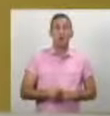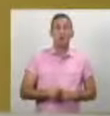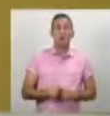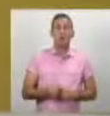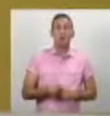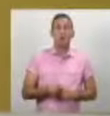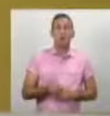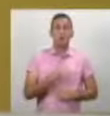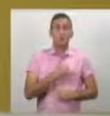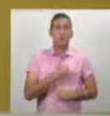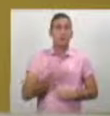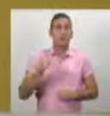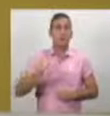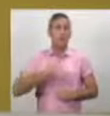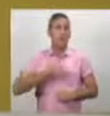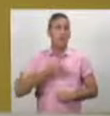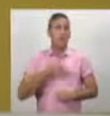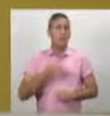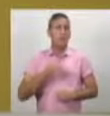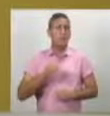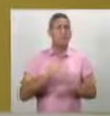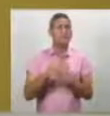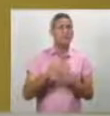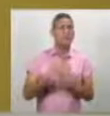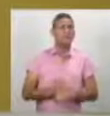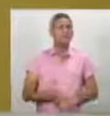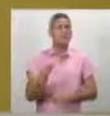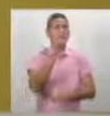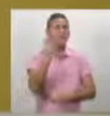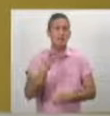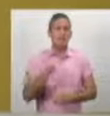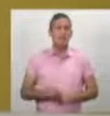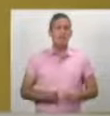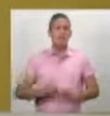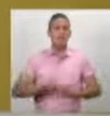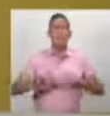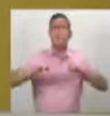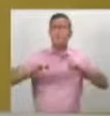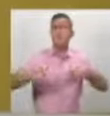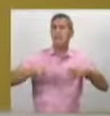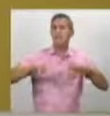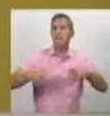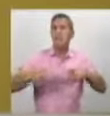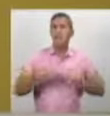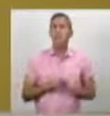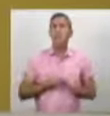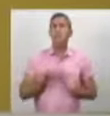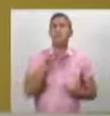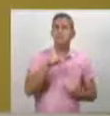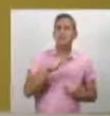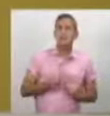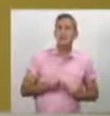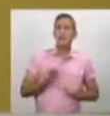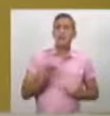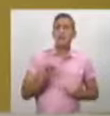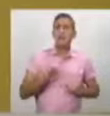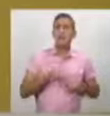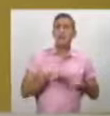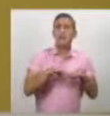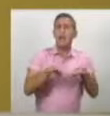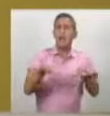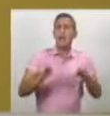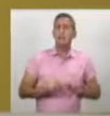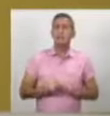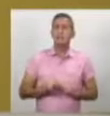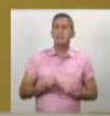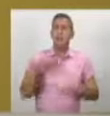lo que quiere decir que las células se reproducen y que estas a su vez transmiten las características hereditarias